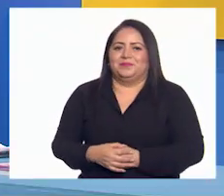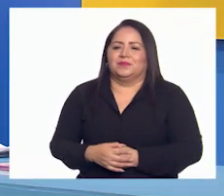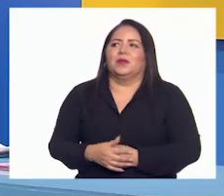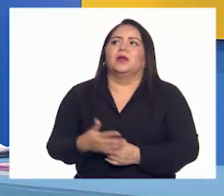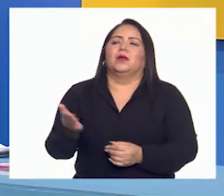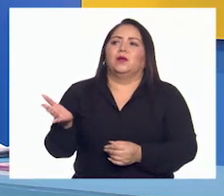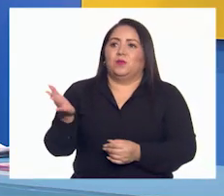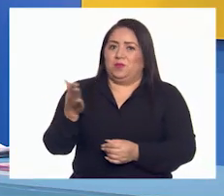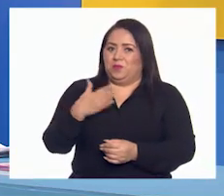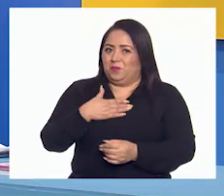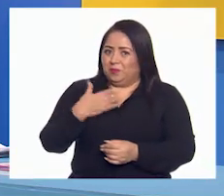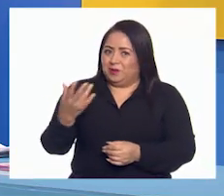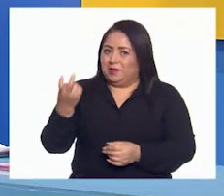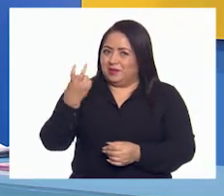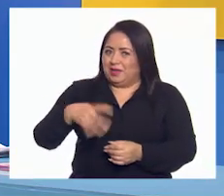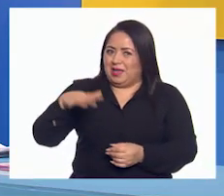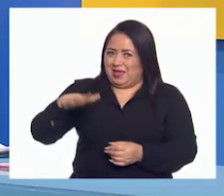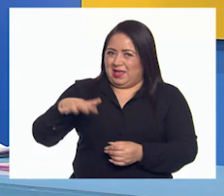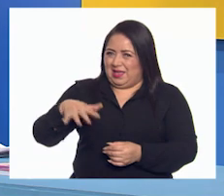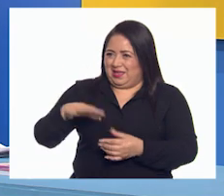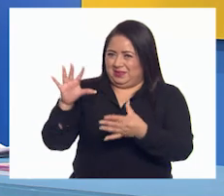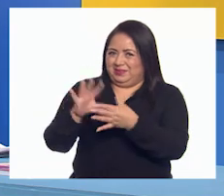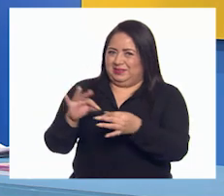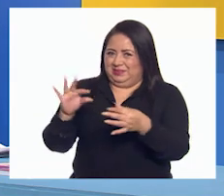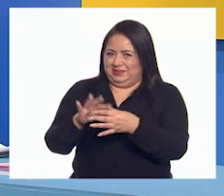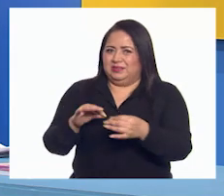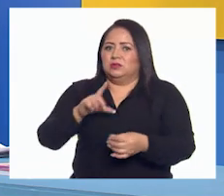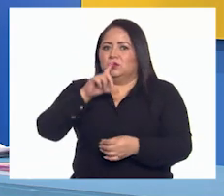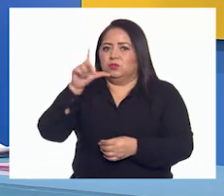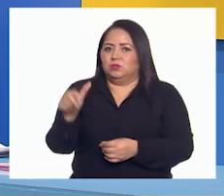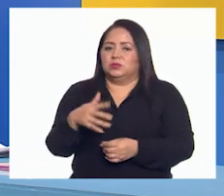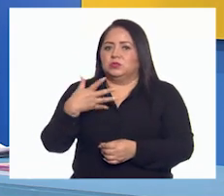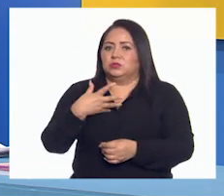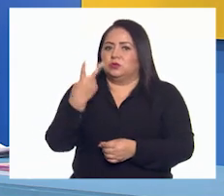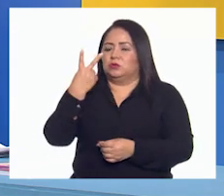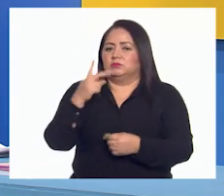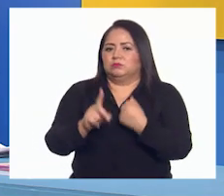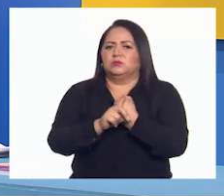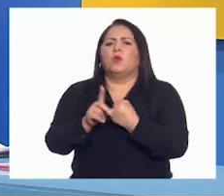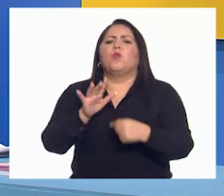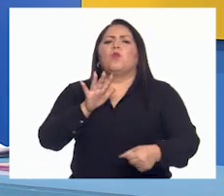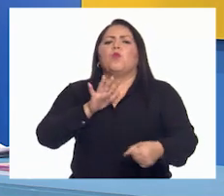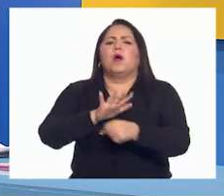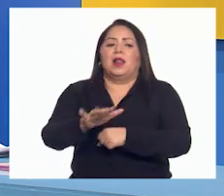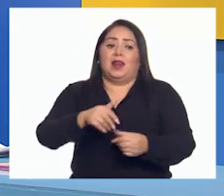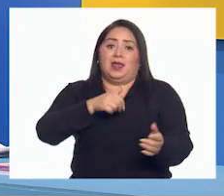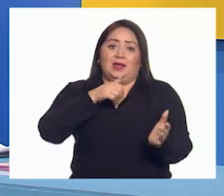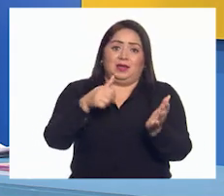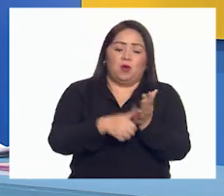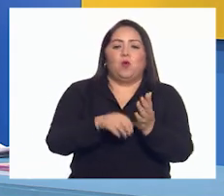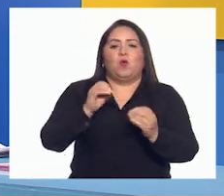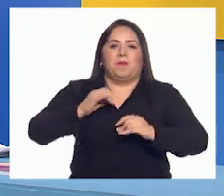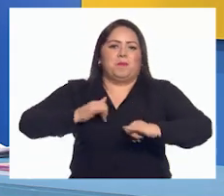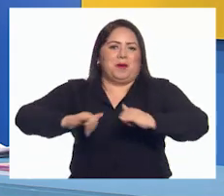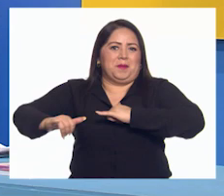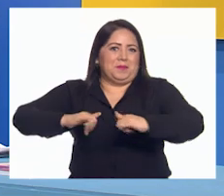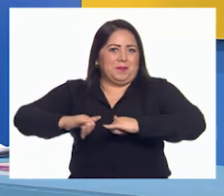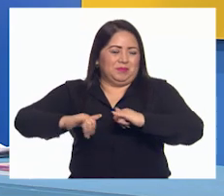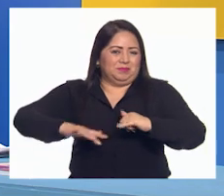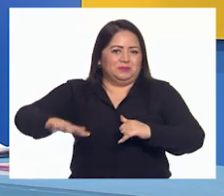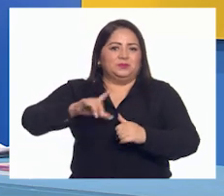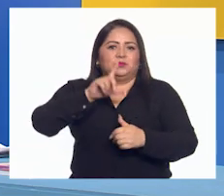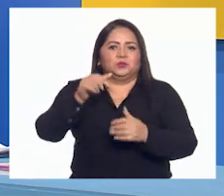entonces de esto que acabamos de comentar se desprenden dos consecuencias. Las cartas o mapas geográficos